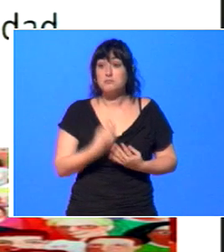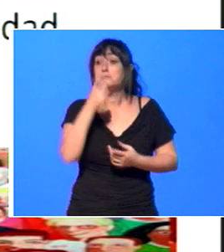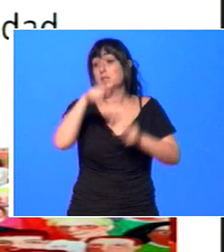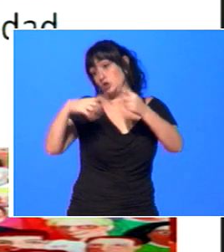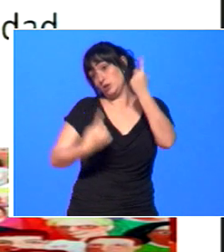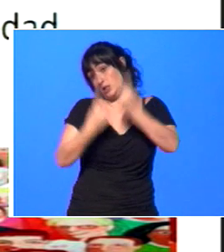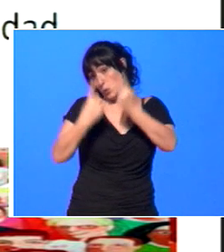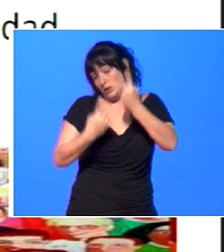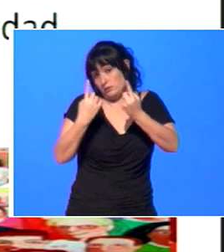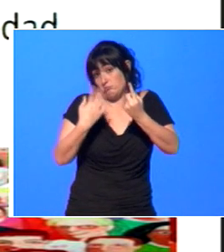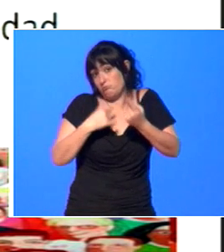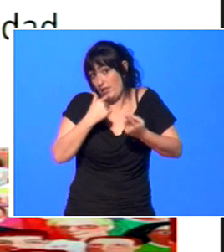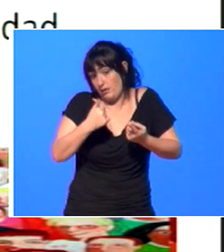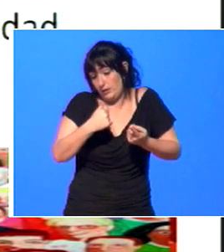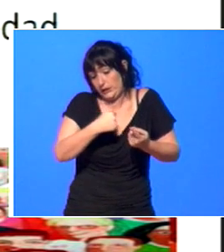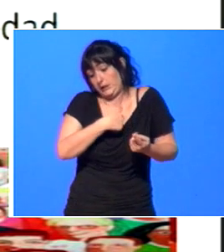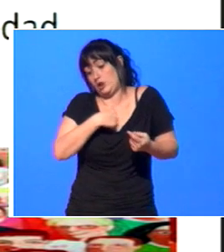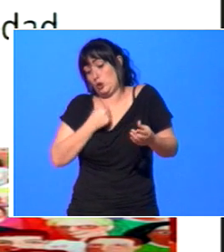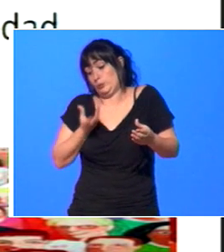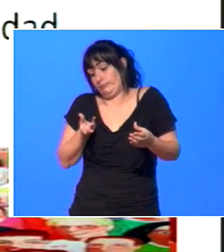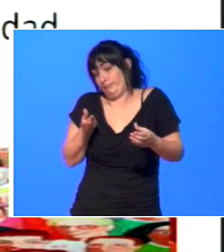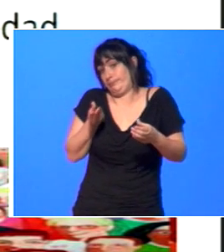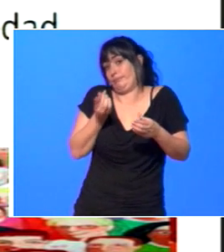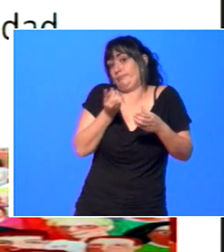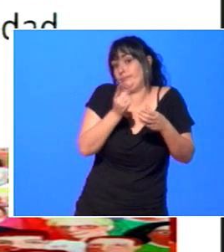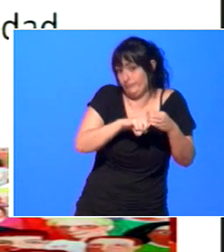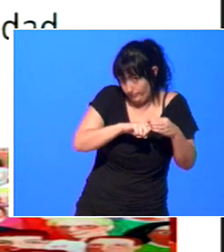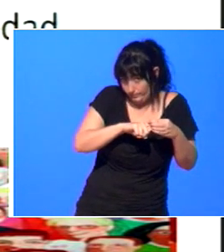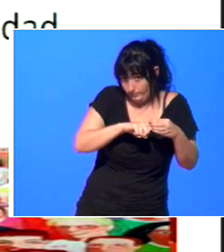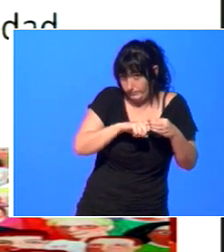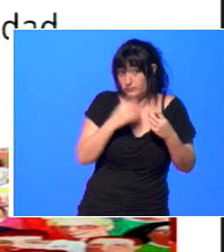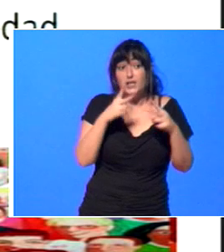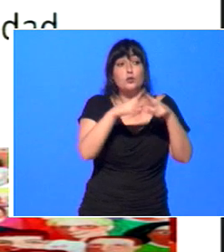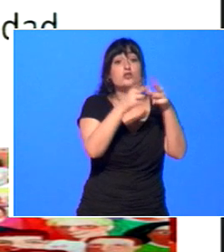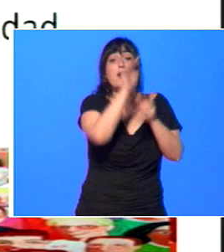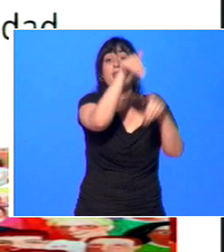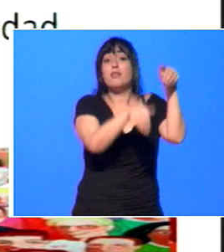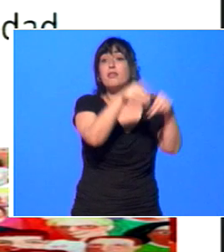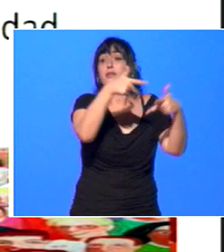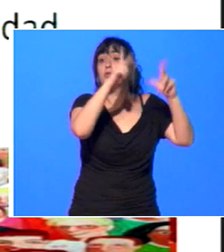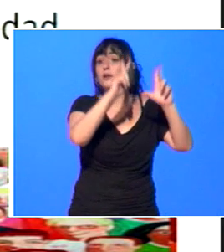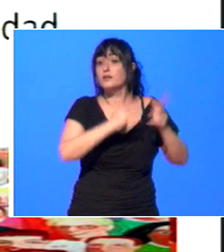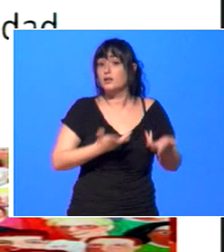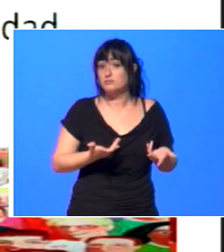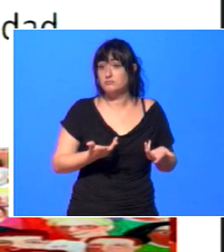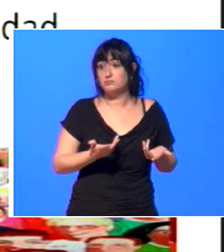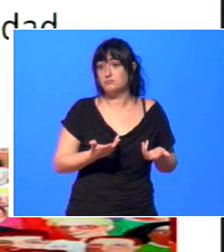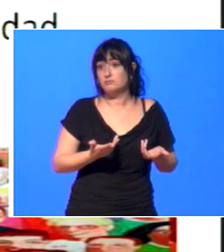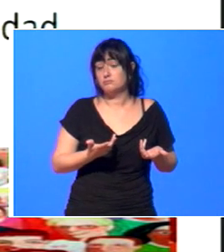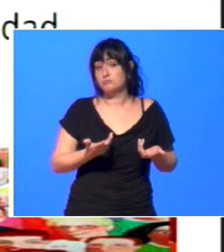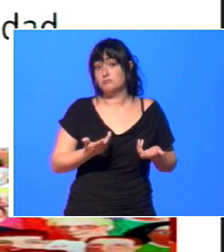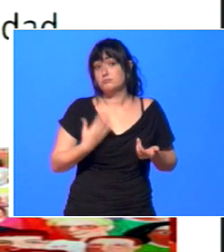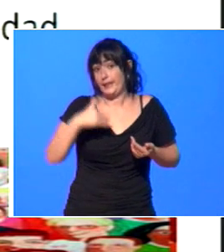y yo me asumo a esa reflexión, que en una sociedad democrática, donde el